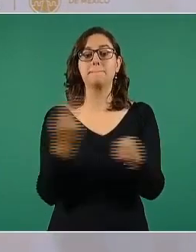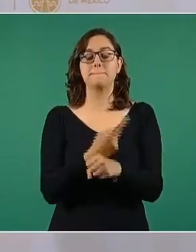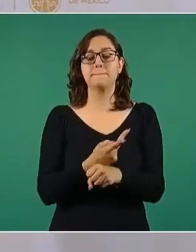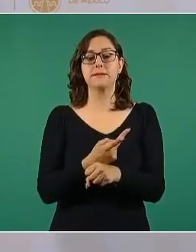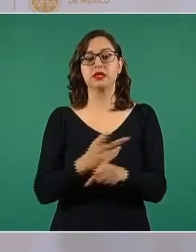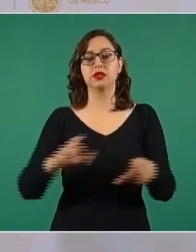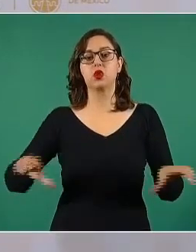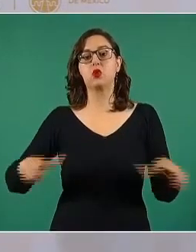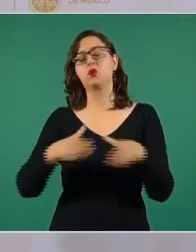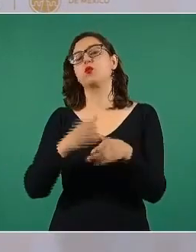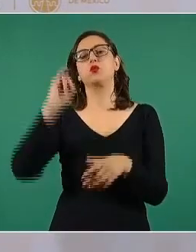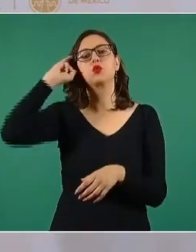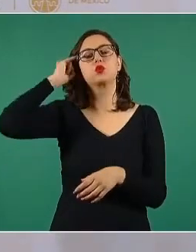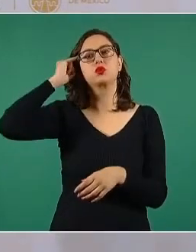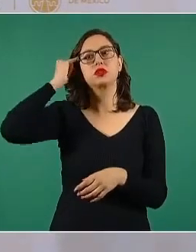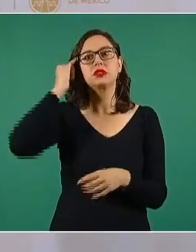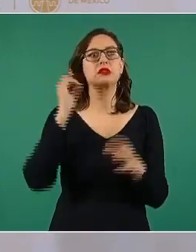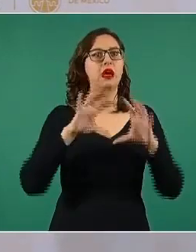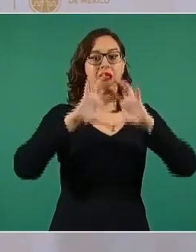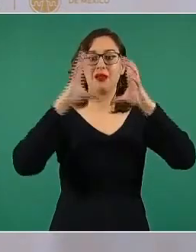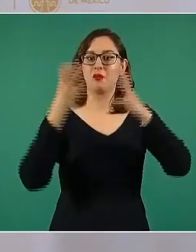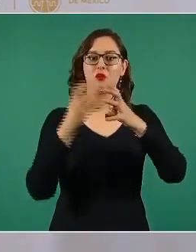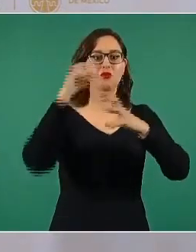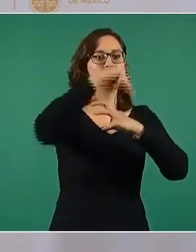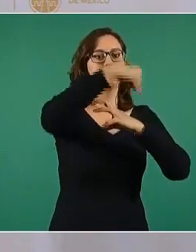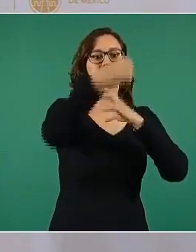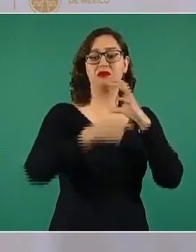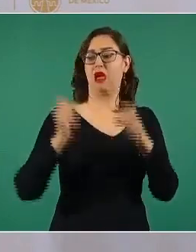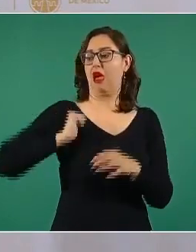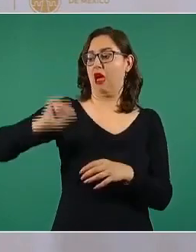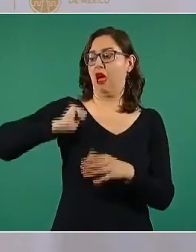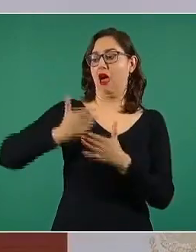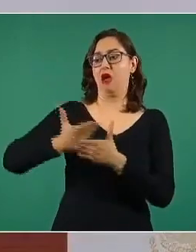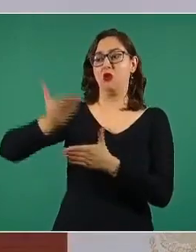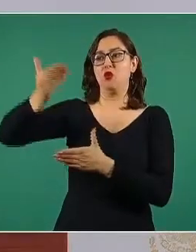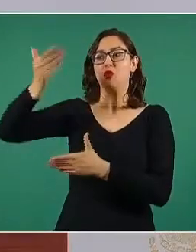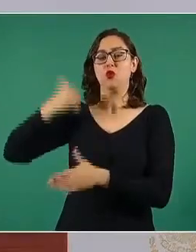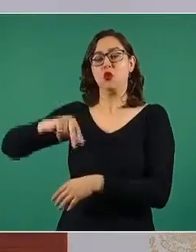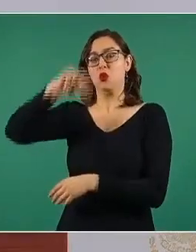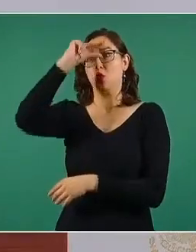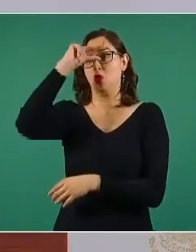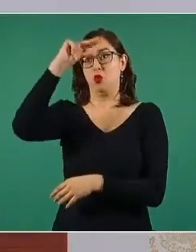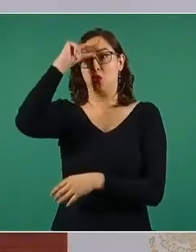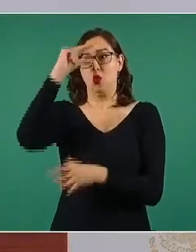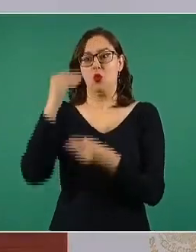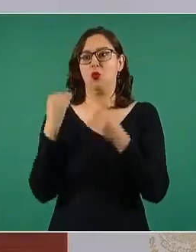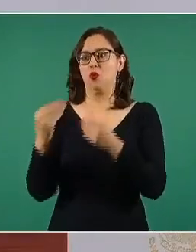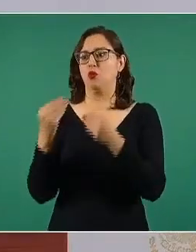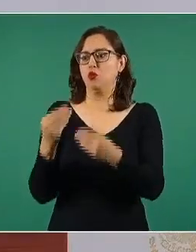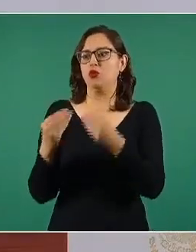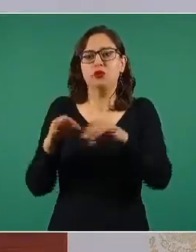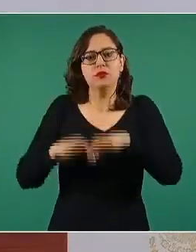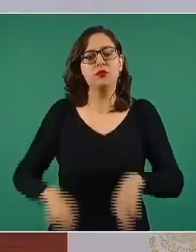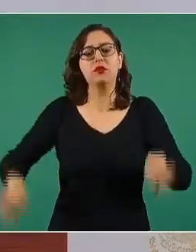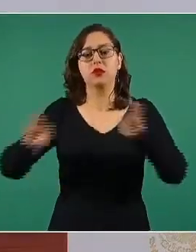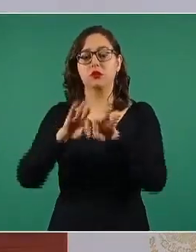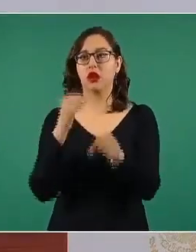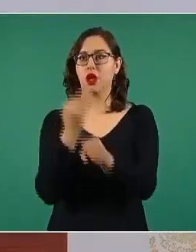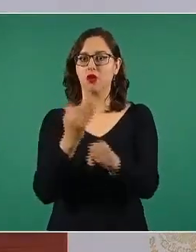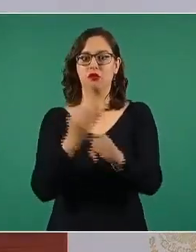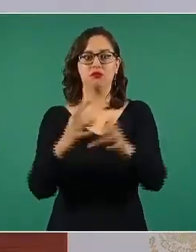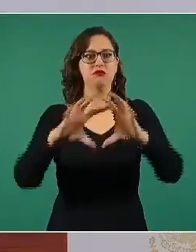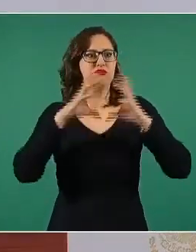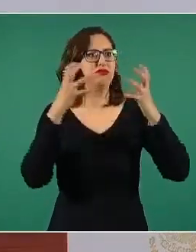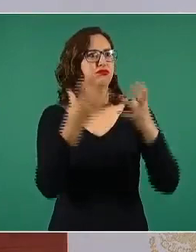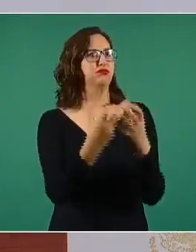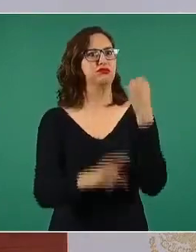tienen conocimientos ancestrales que pueden ayudar a la humanidad en estos momentos difíciles de calentamiento global y los problemas que